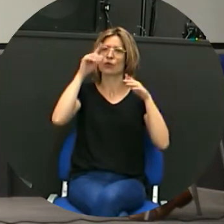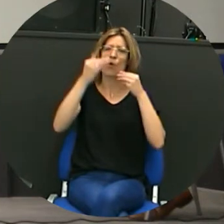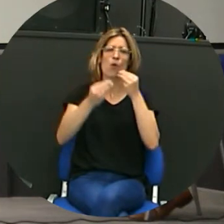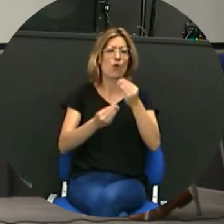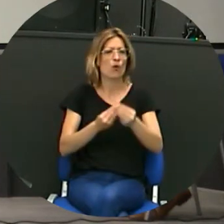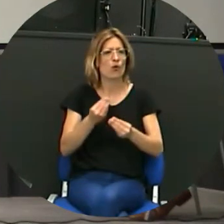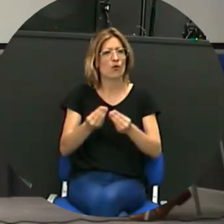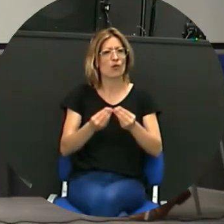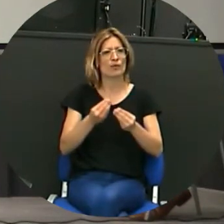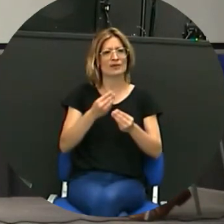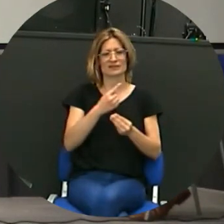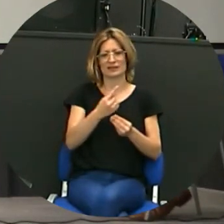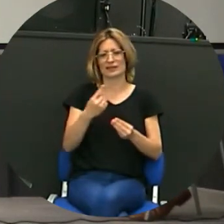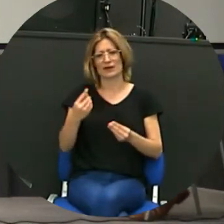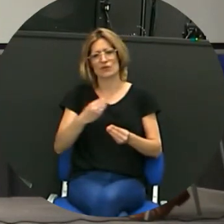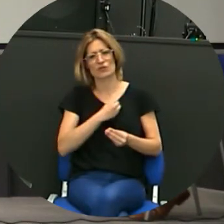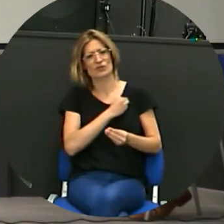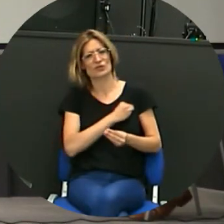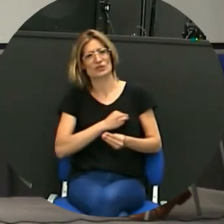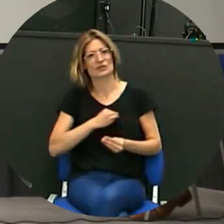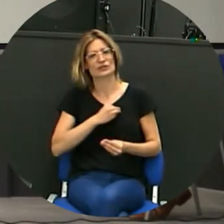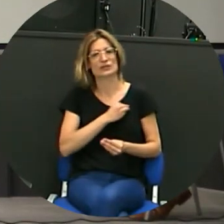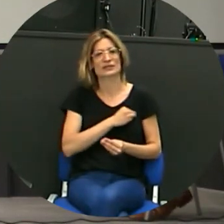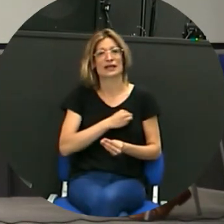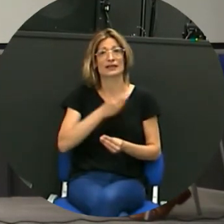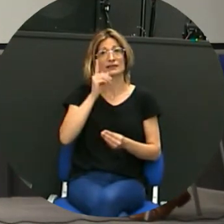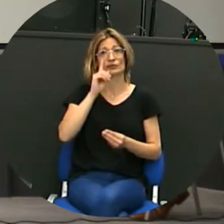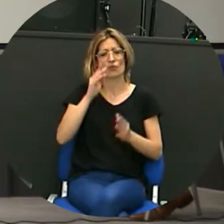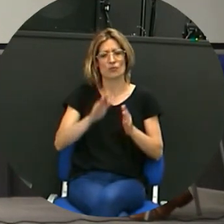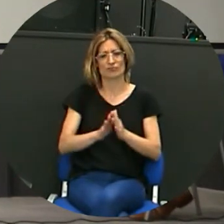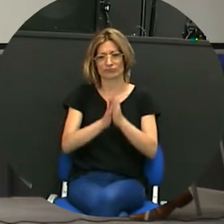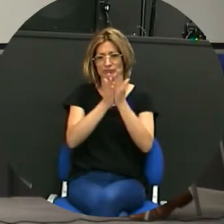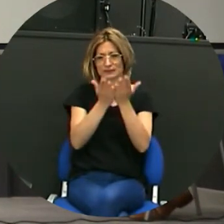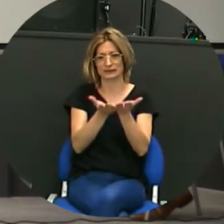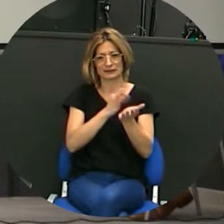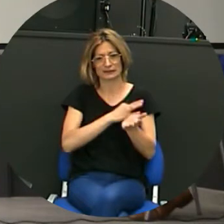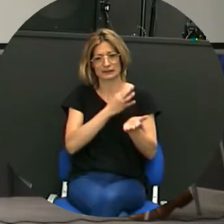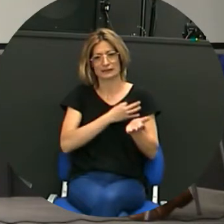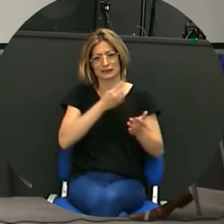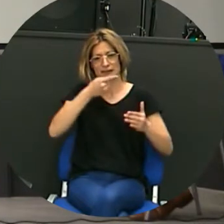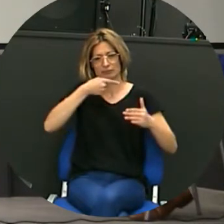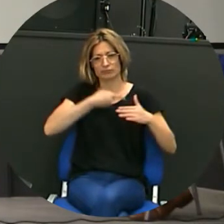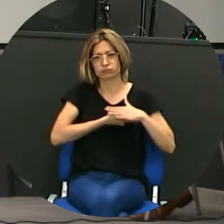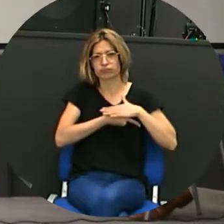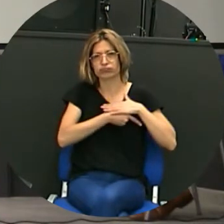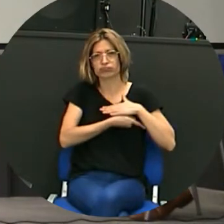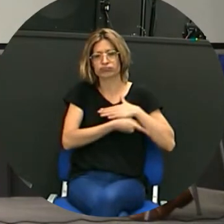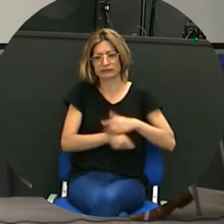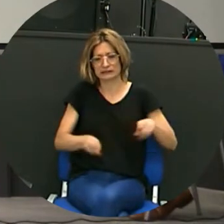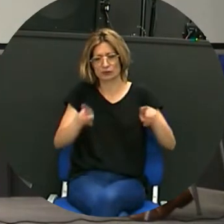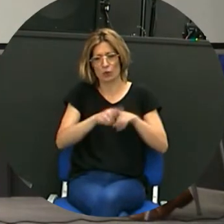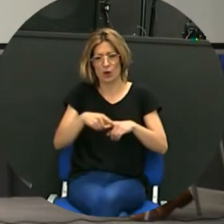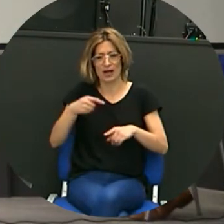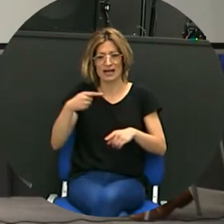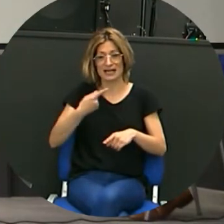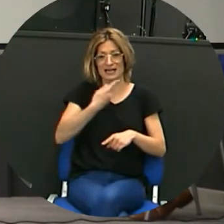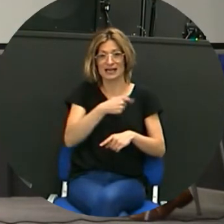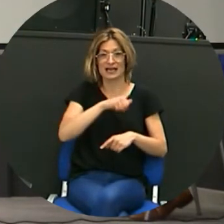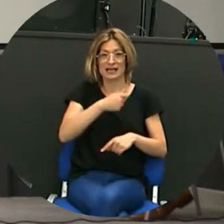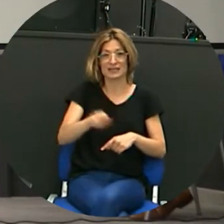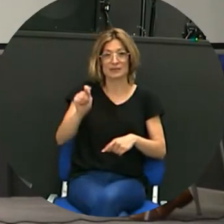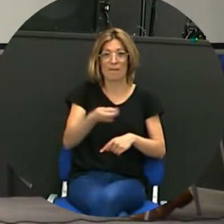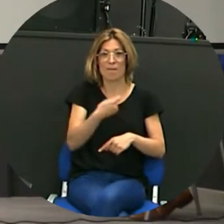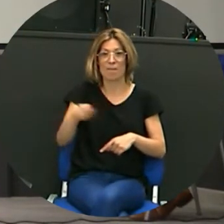estés dando la sanidad a nuestras vidas, nuestros corazones, que tu palabra, Señor, penetre como esa espada de doble filo, Señor, y todo nuestro